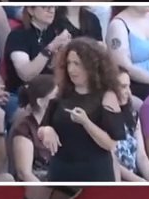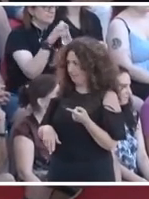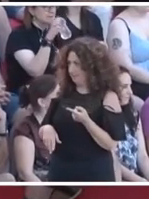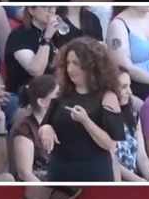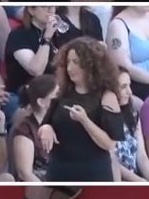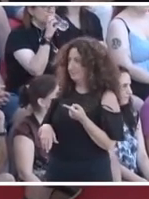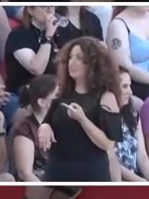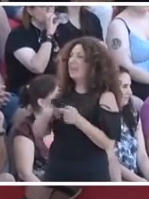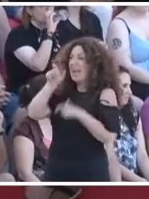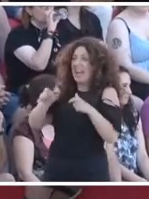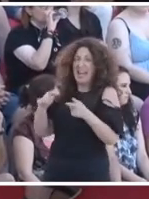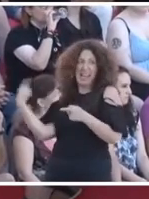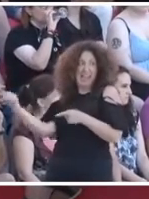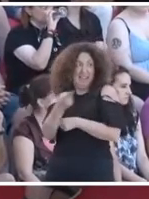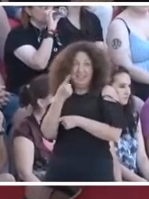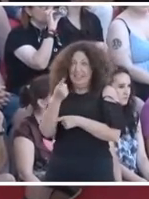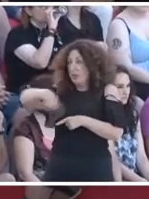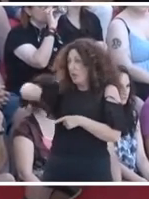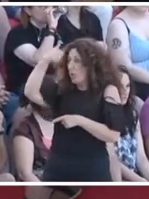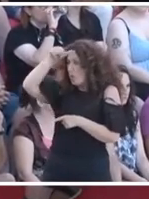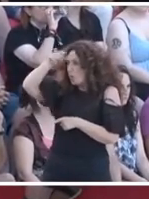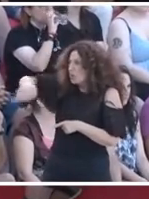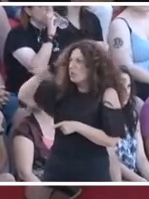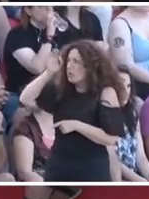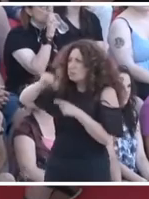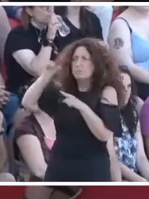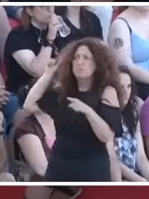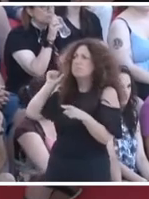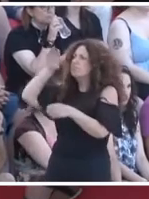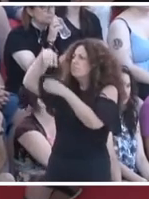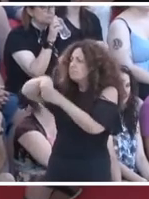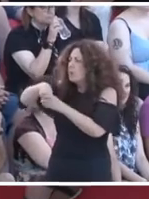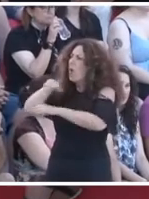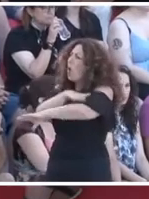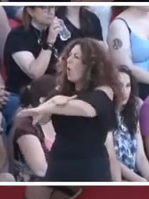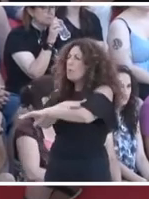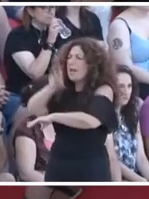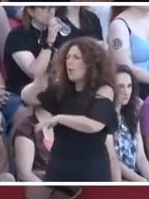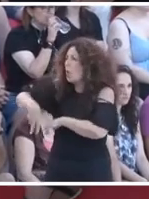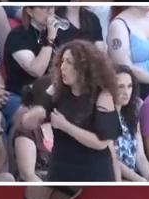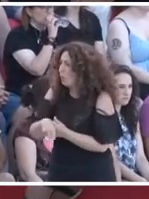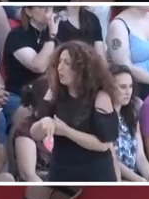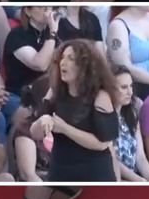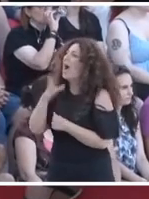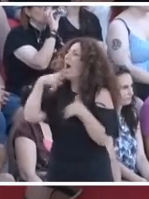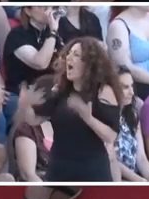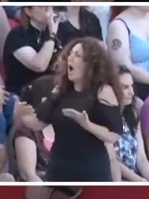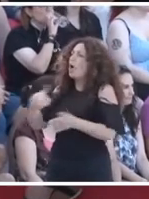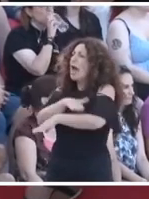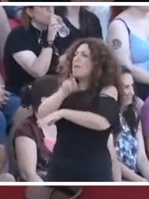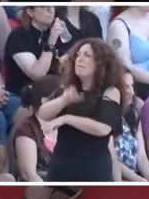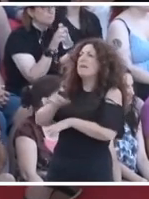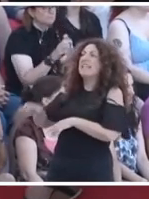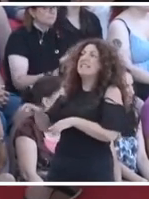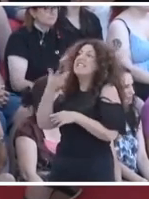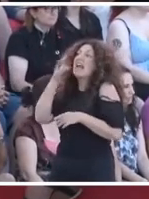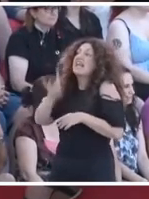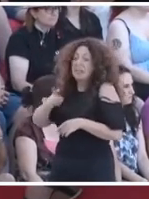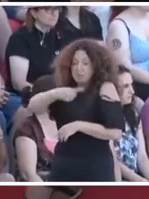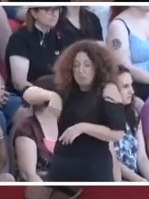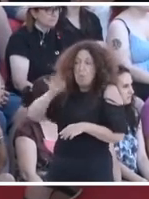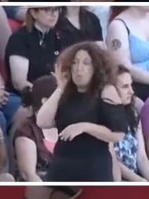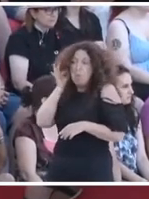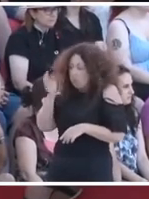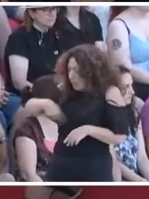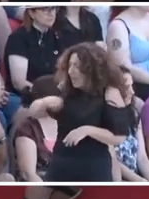jamás esa gente, vosotros y vosotras, habíais tenido en el Consejo de Ministras sentada gente que representaba